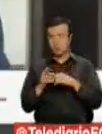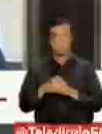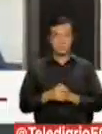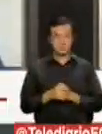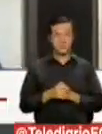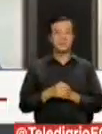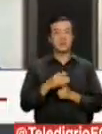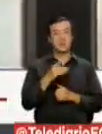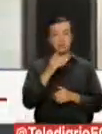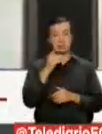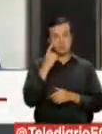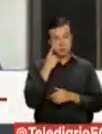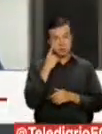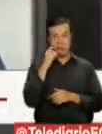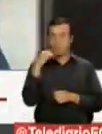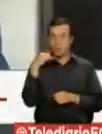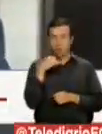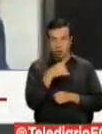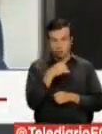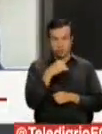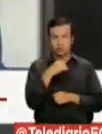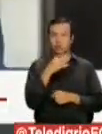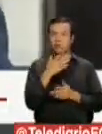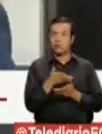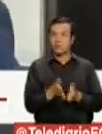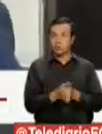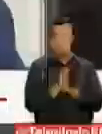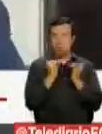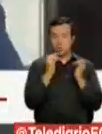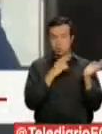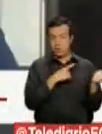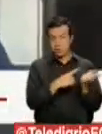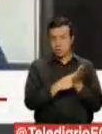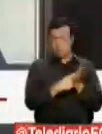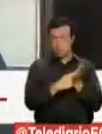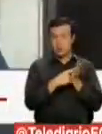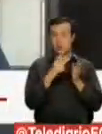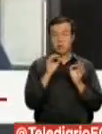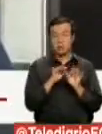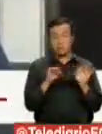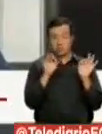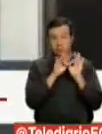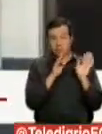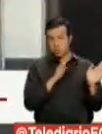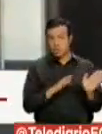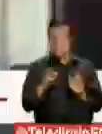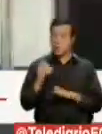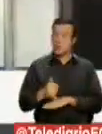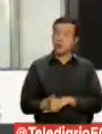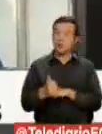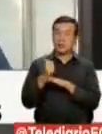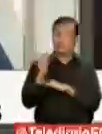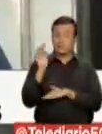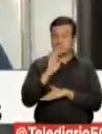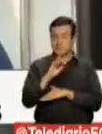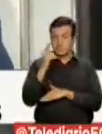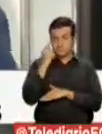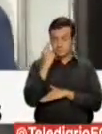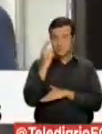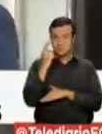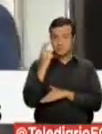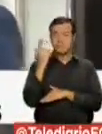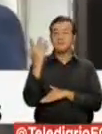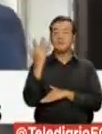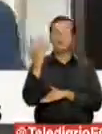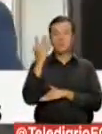reformule cargos a un delito de violación. Ahora, hoy en esta reunión era determinar con estas autoridades para que se logre